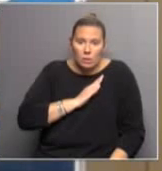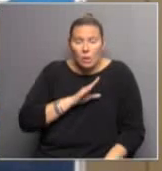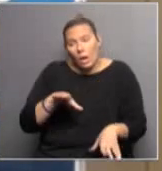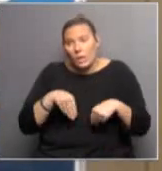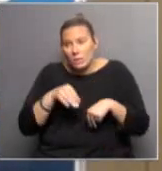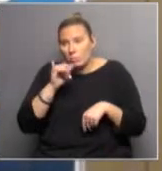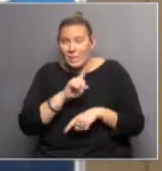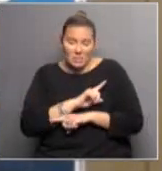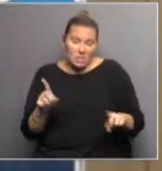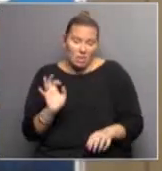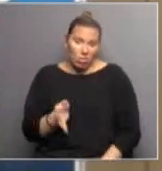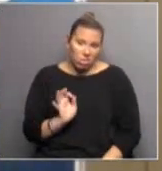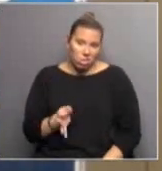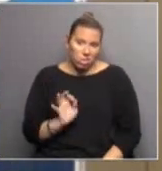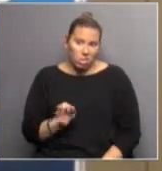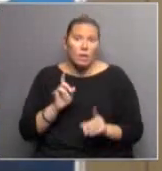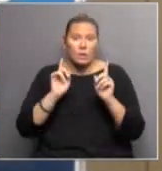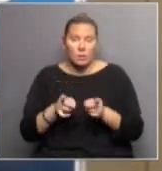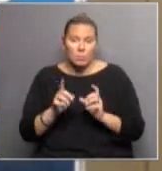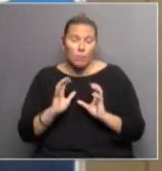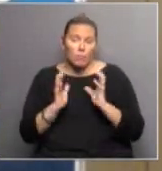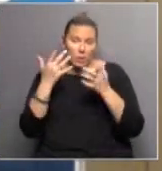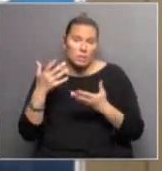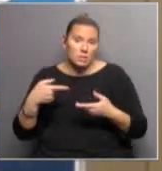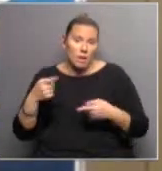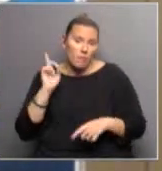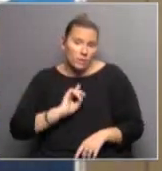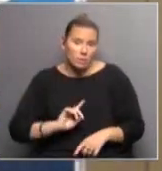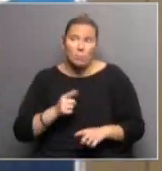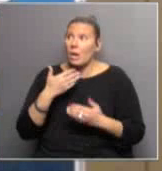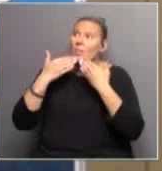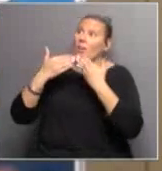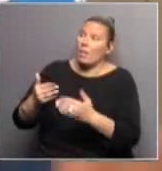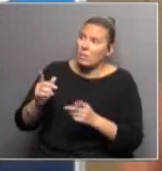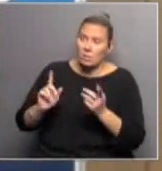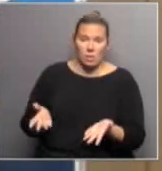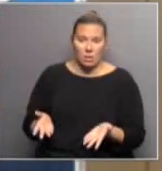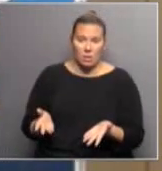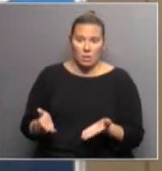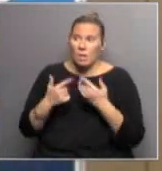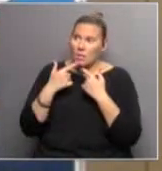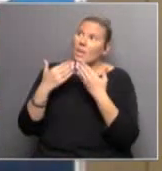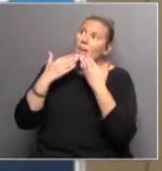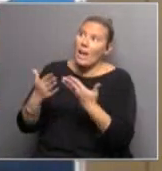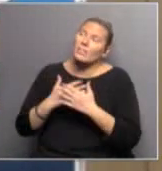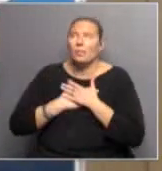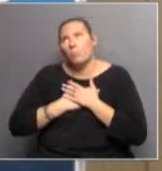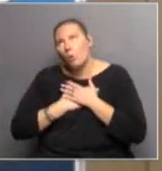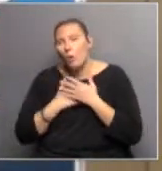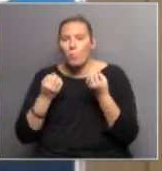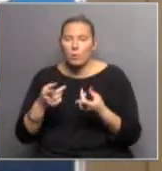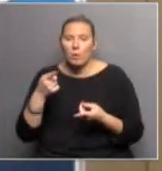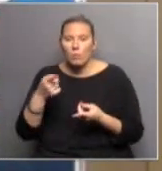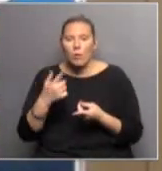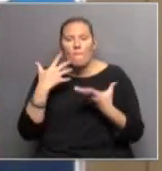sexo sin ganas, o sea que también es víctima de violencia, y le termina agradeciendo porque le dice, gracias amor, porque bueno, vos le